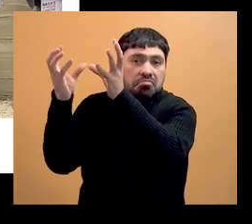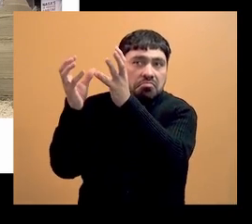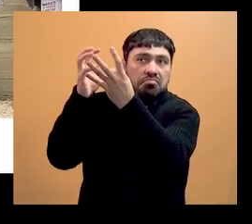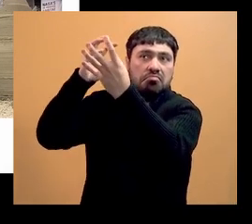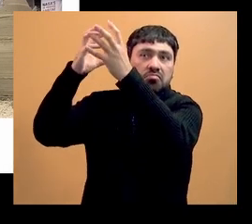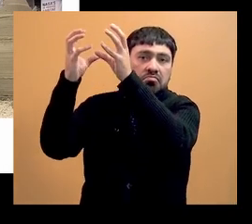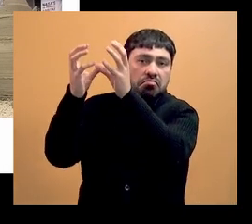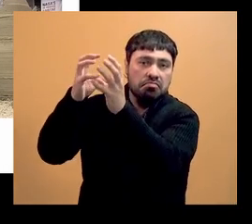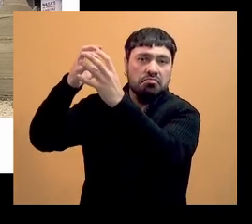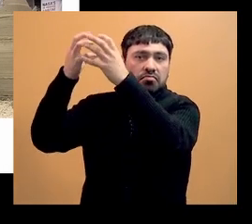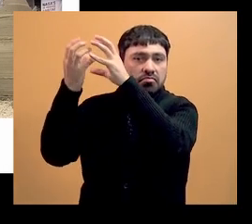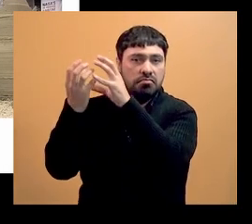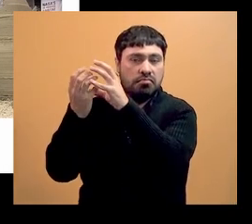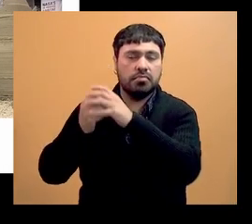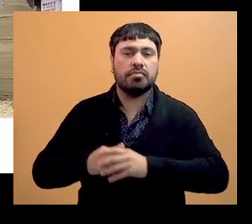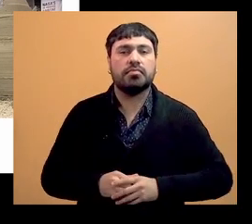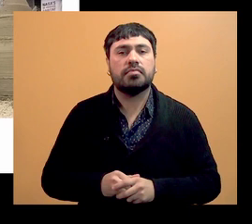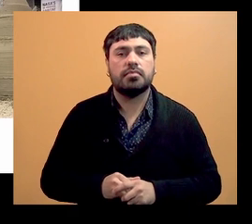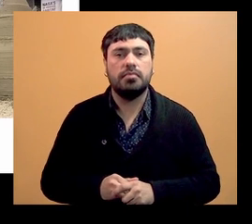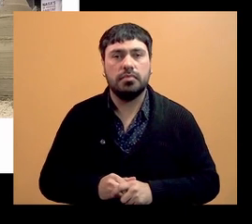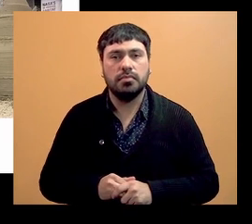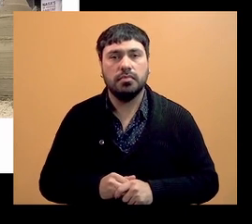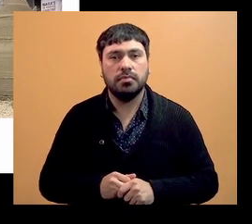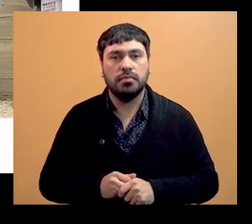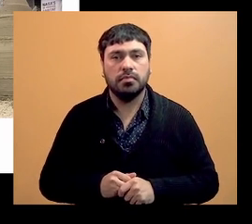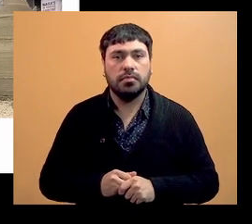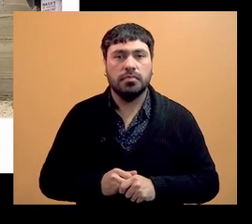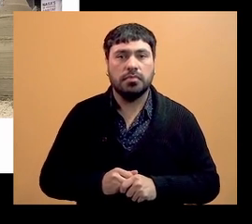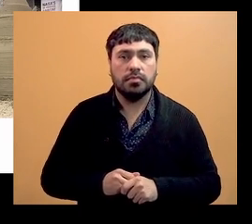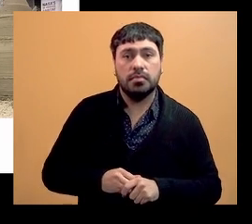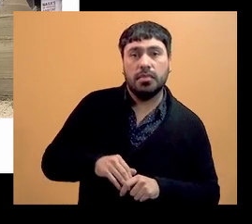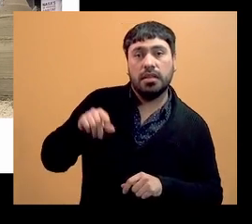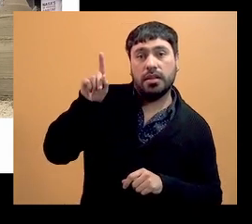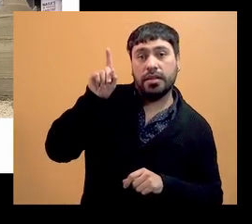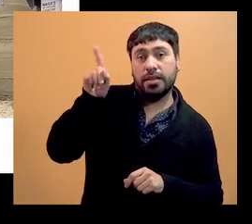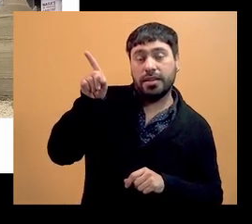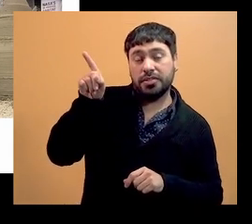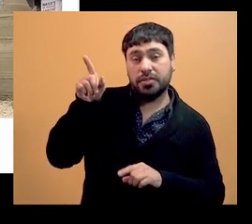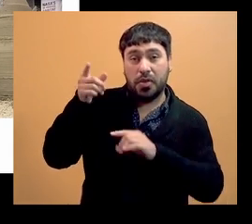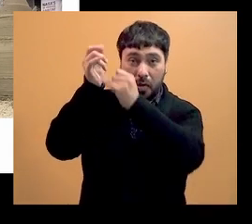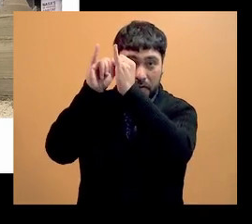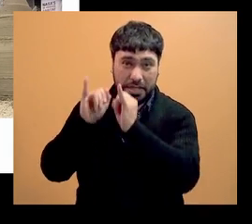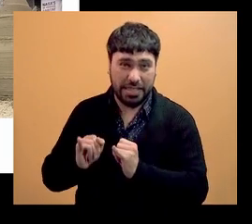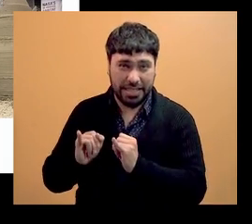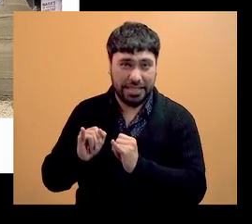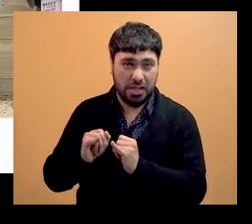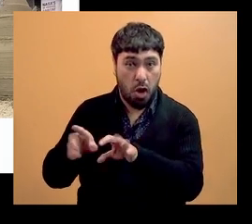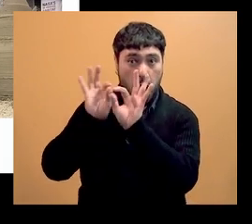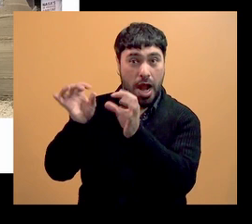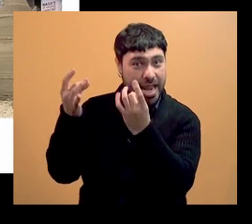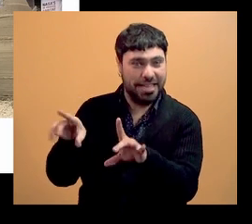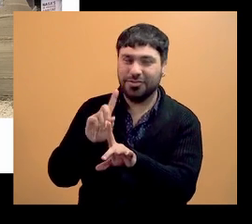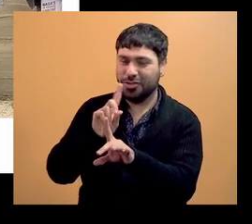ya estando en órbita. Para eso, a pesar de que eso por supuesto es un render, no es una máquina real, hay una empresa que ya desarrolló el prototipo, se lo presentó a